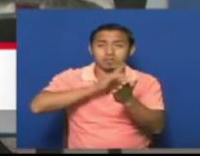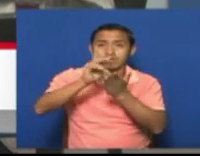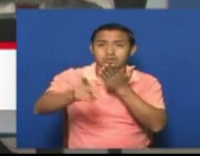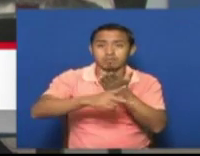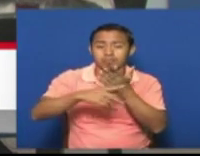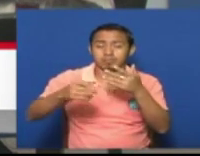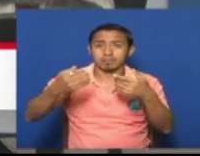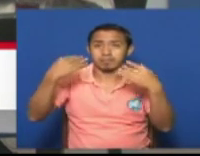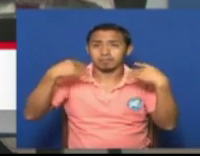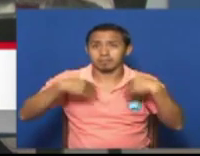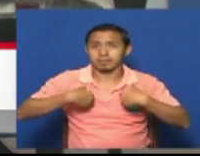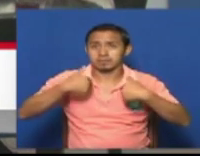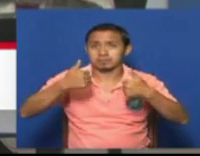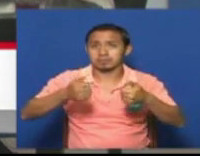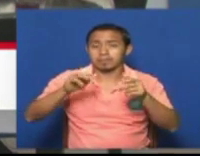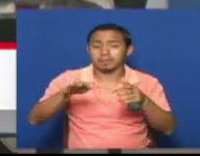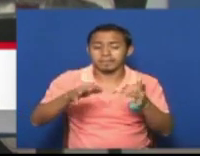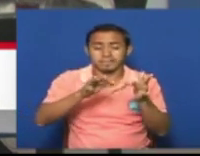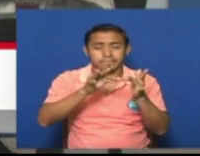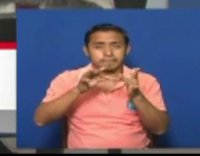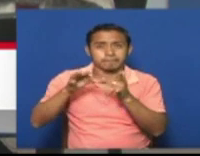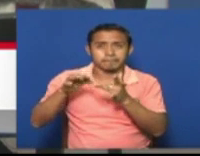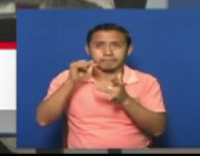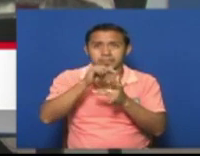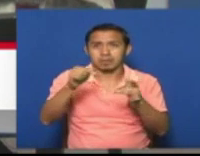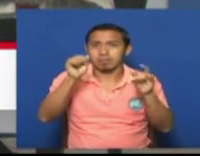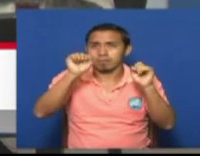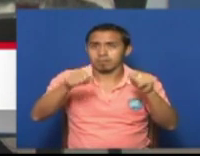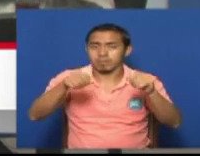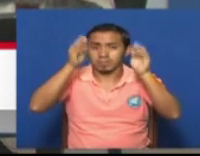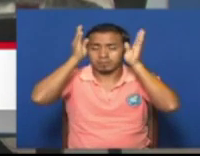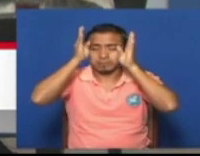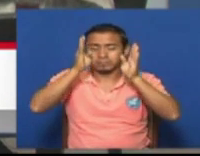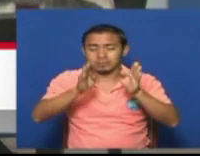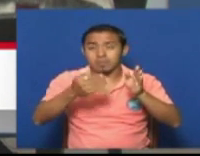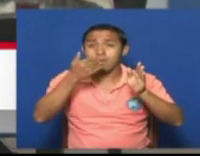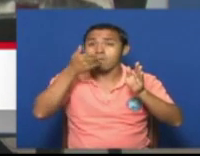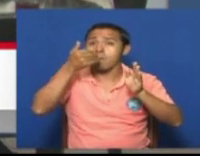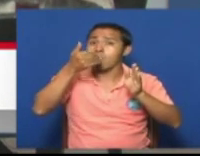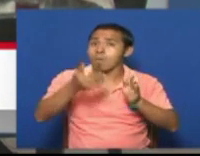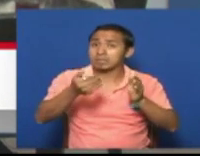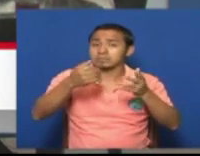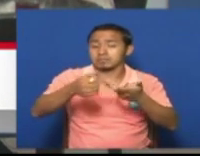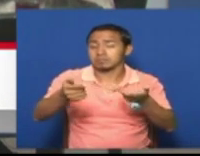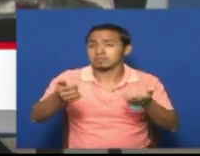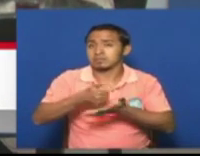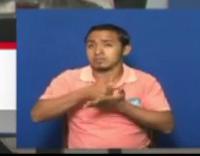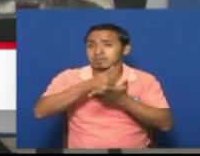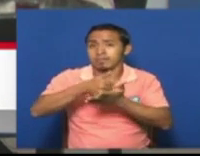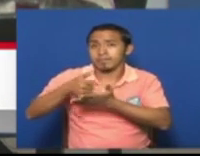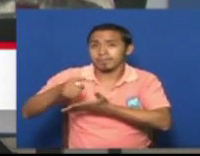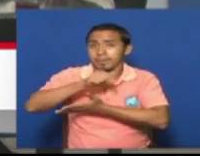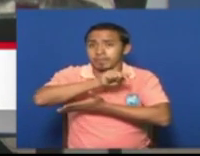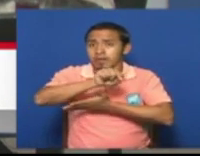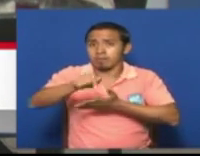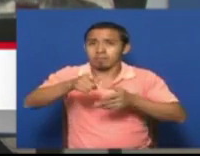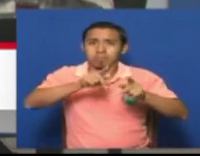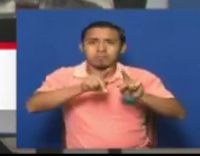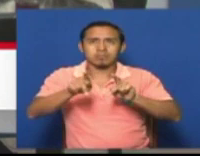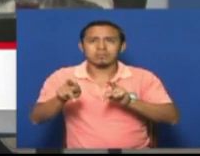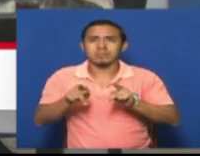salud especializados programas de salud con servicios de calidad y calidez humana atendiendo a la